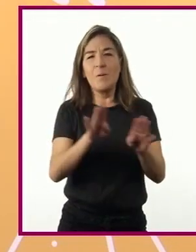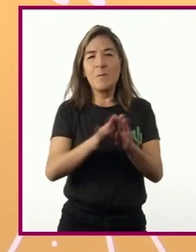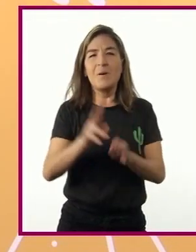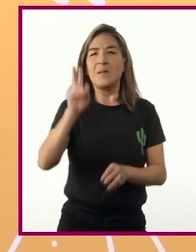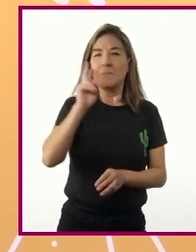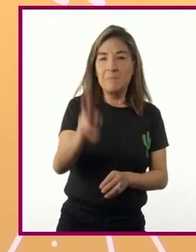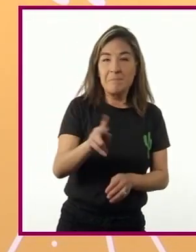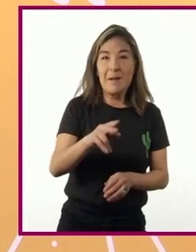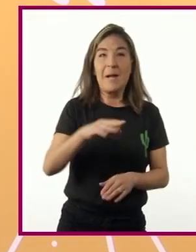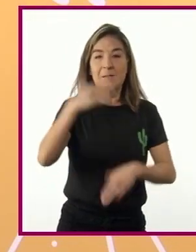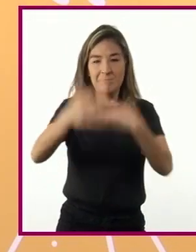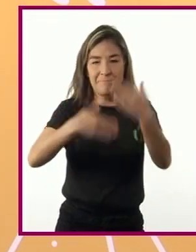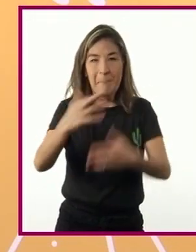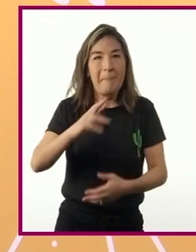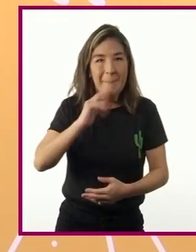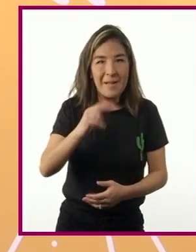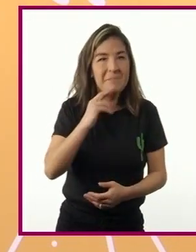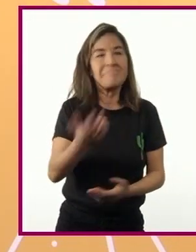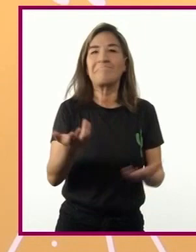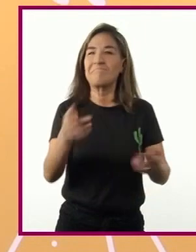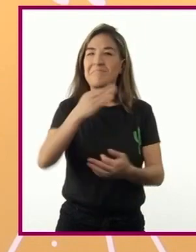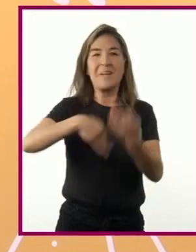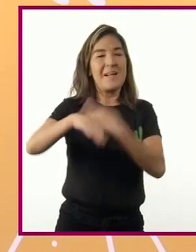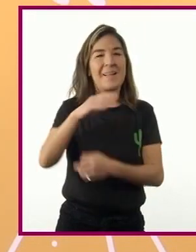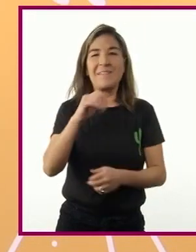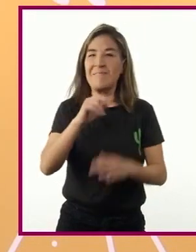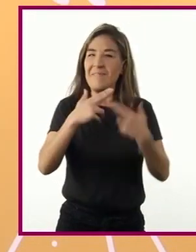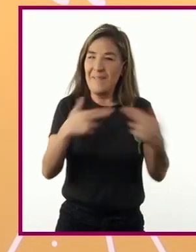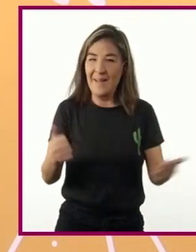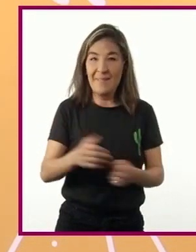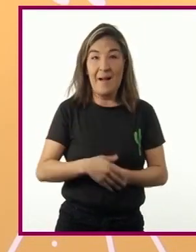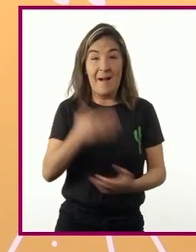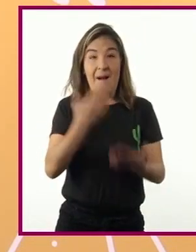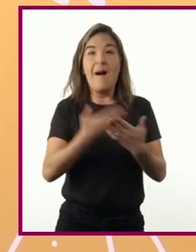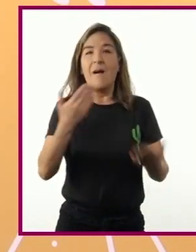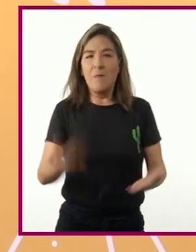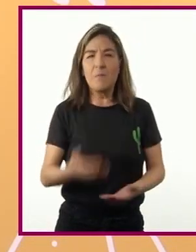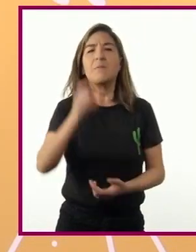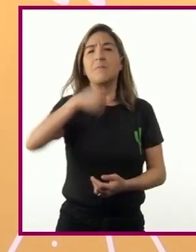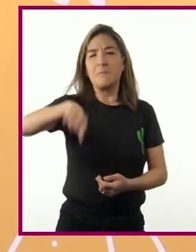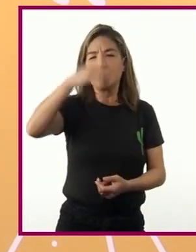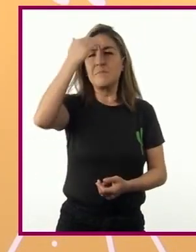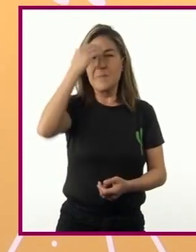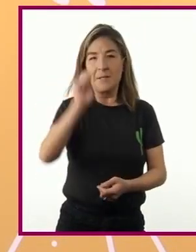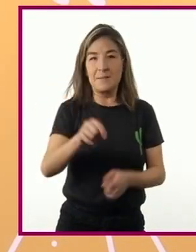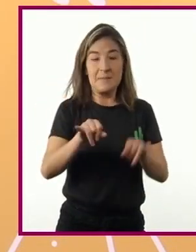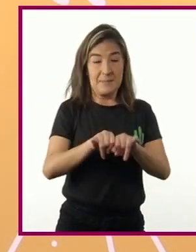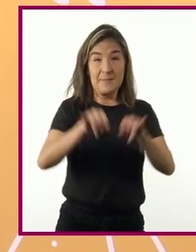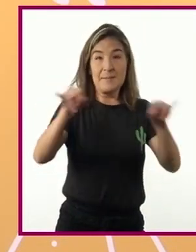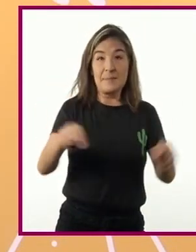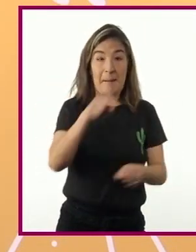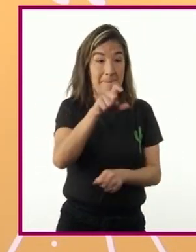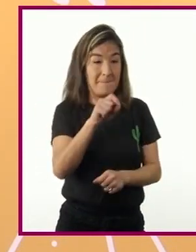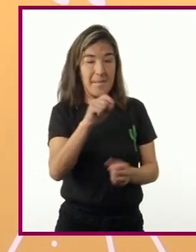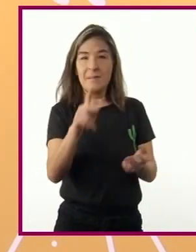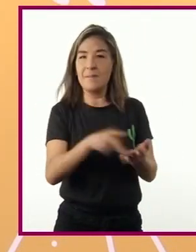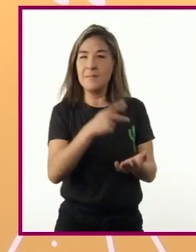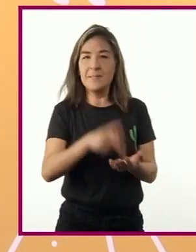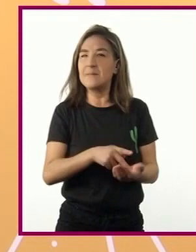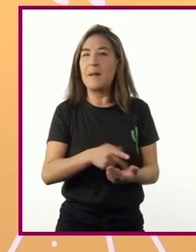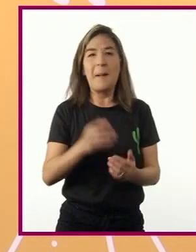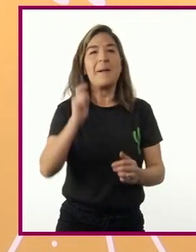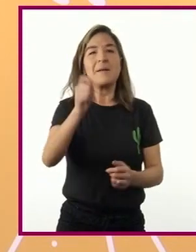logró mejorar este cálculo. Hoy en día conocemos que la distancia no es de 20 veces, sino